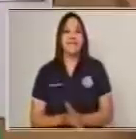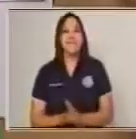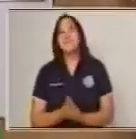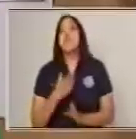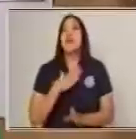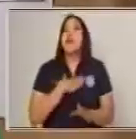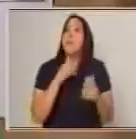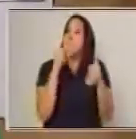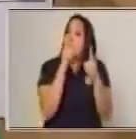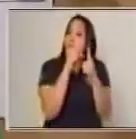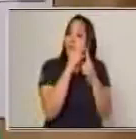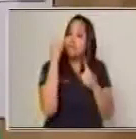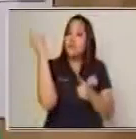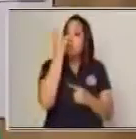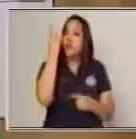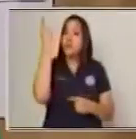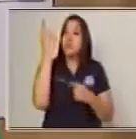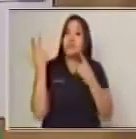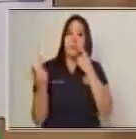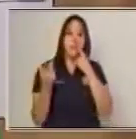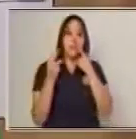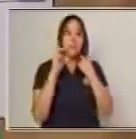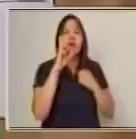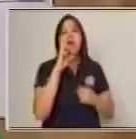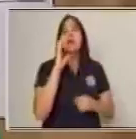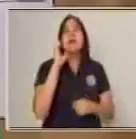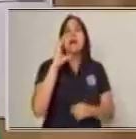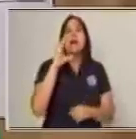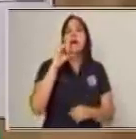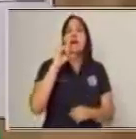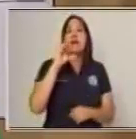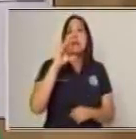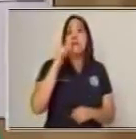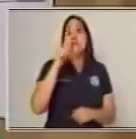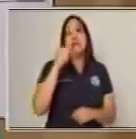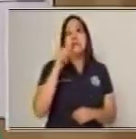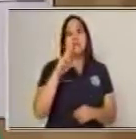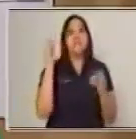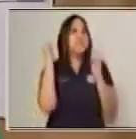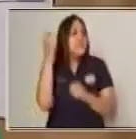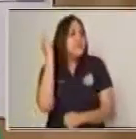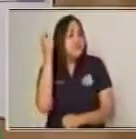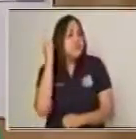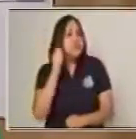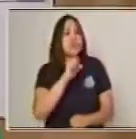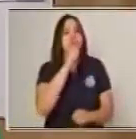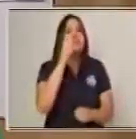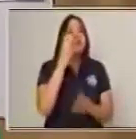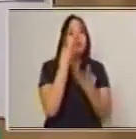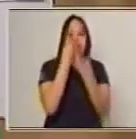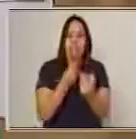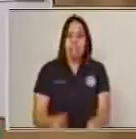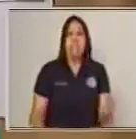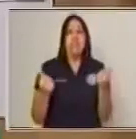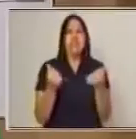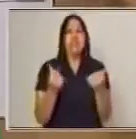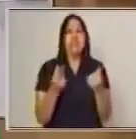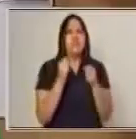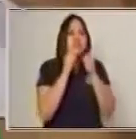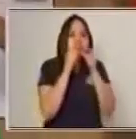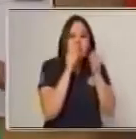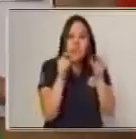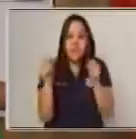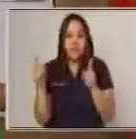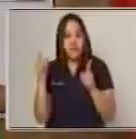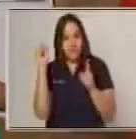Mis palabras importantes son reciclar, chinchines, degradarse y contaminación.